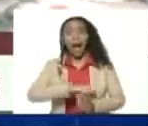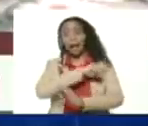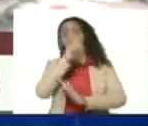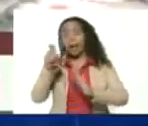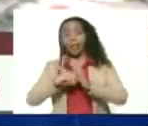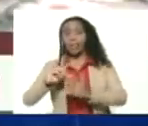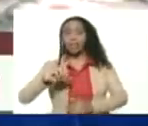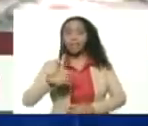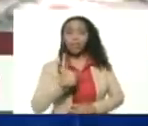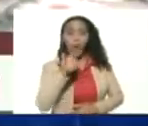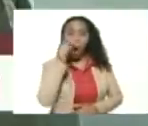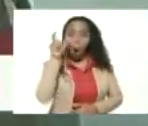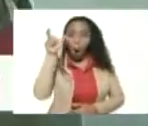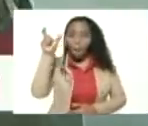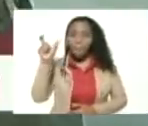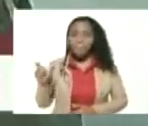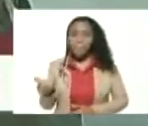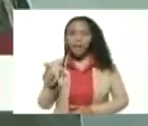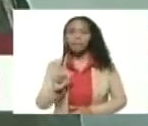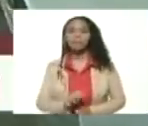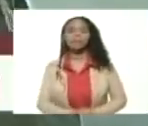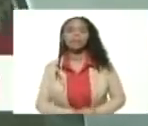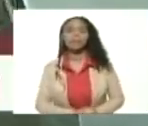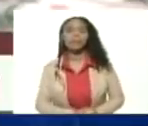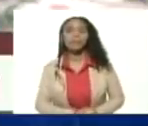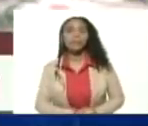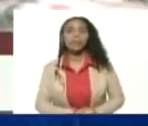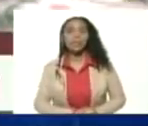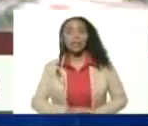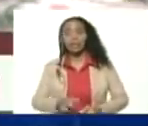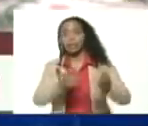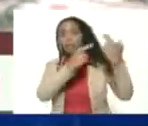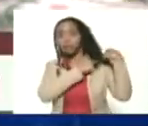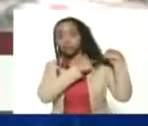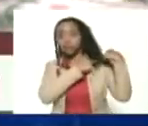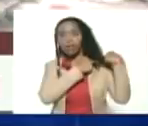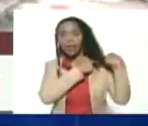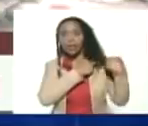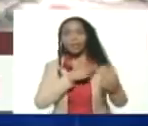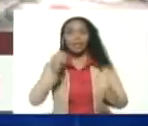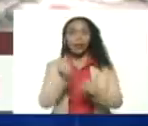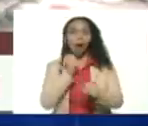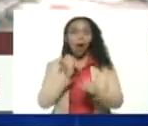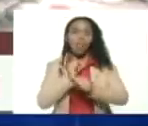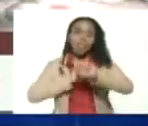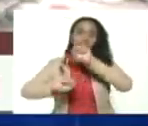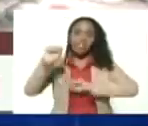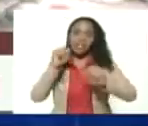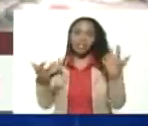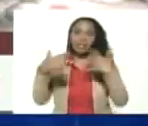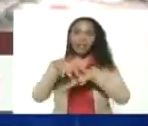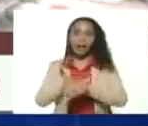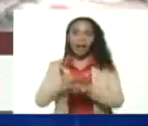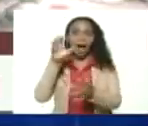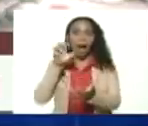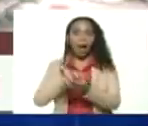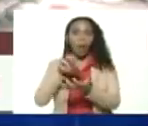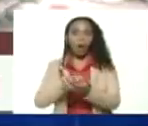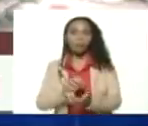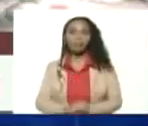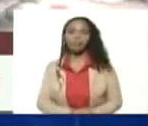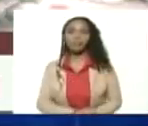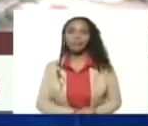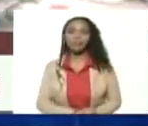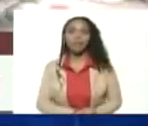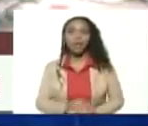división José Antonio Murga Batista, comandante de la Zona Operativa de Defensa Integral Aragua,